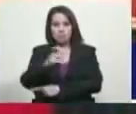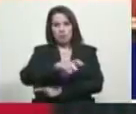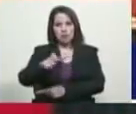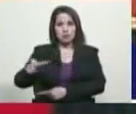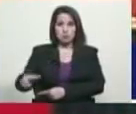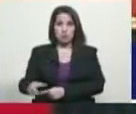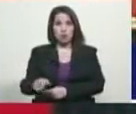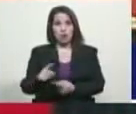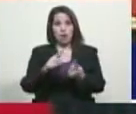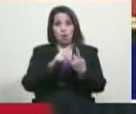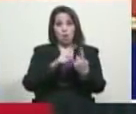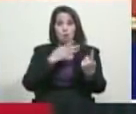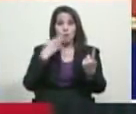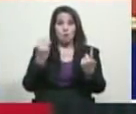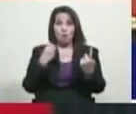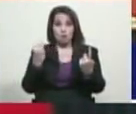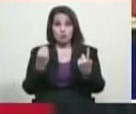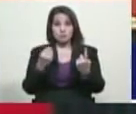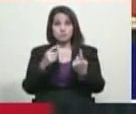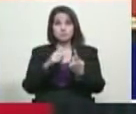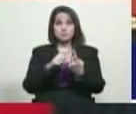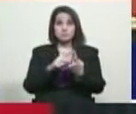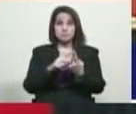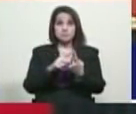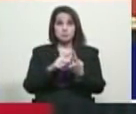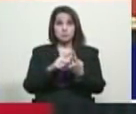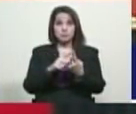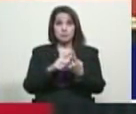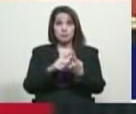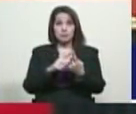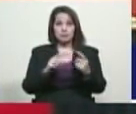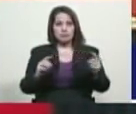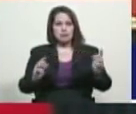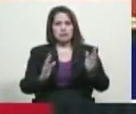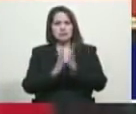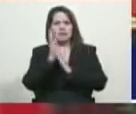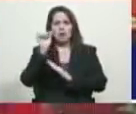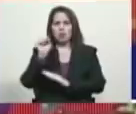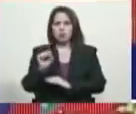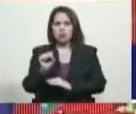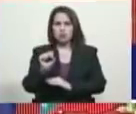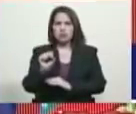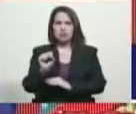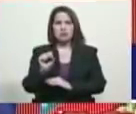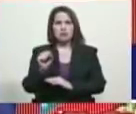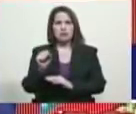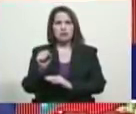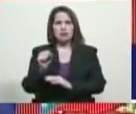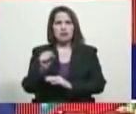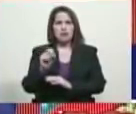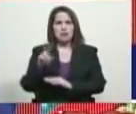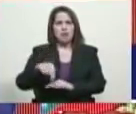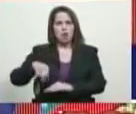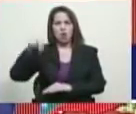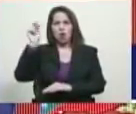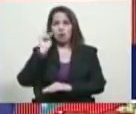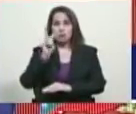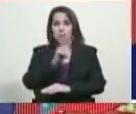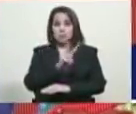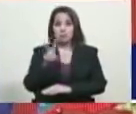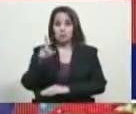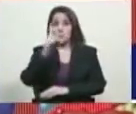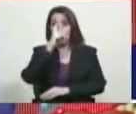Uno de los muchachos de San Agustín del Norte, aquí de Caracas, 22 años. Quiere